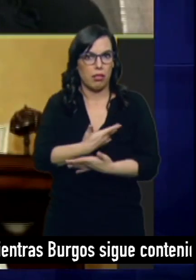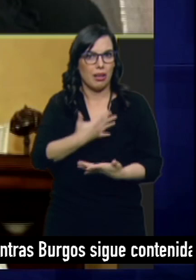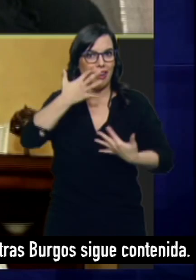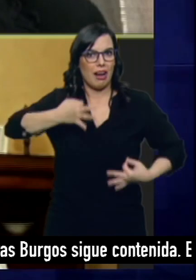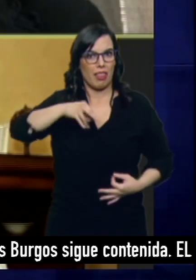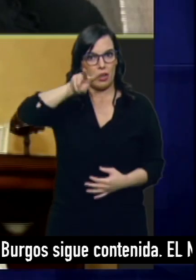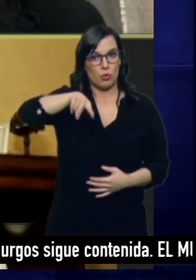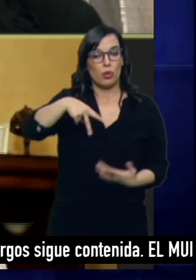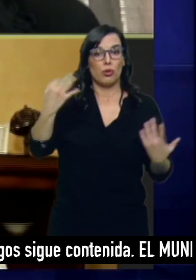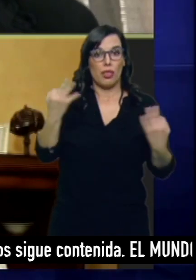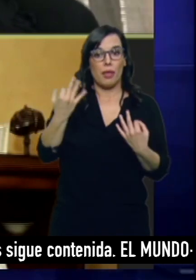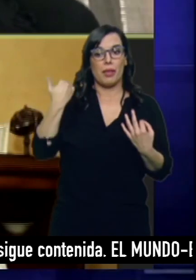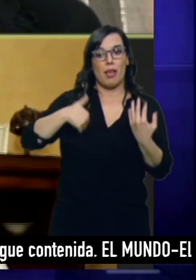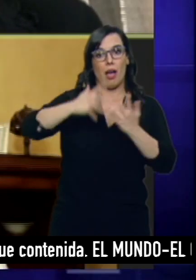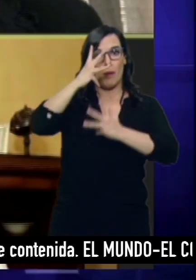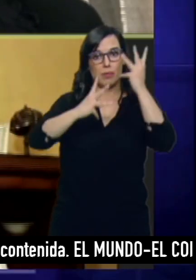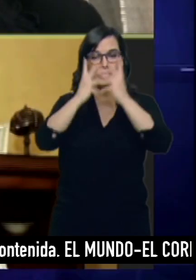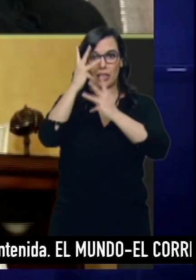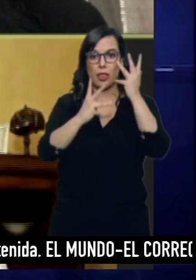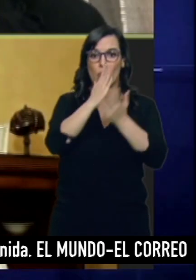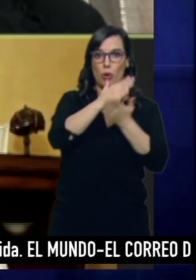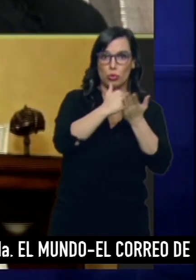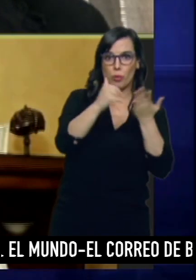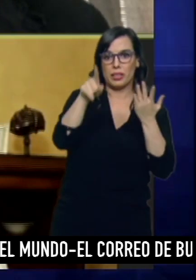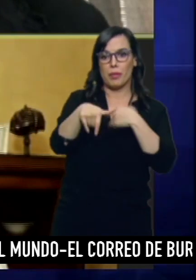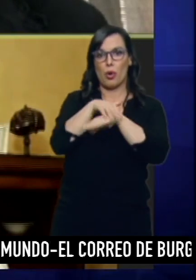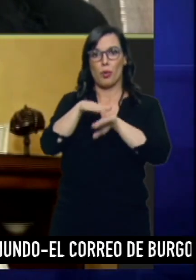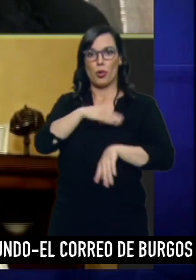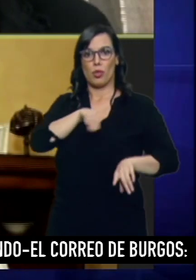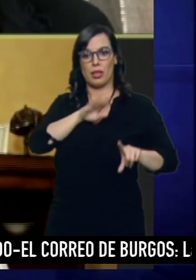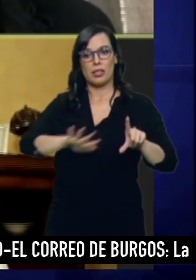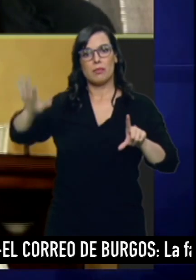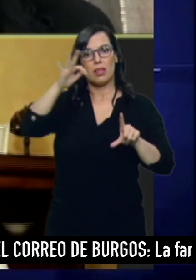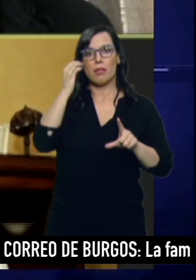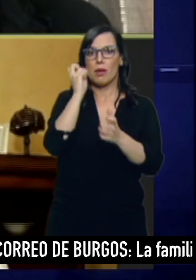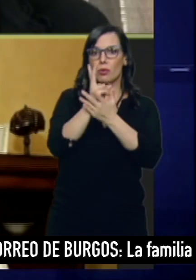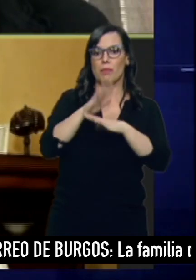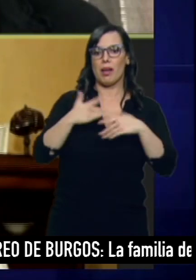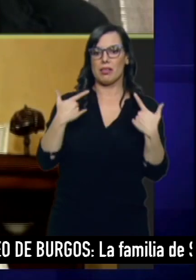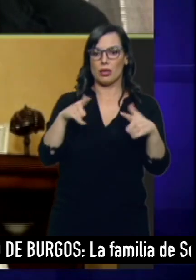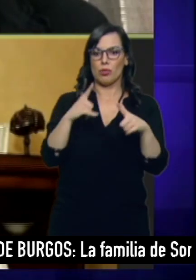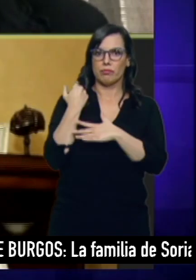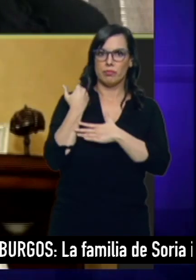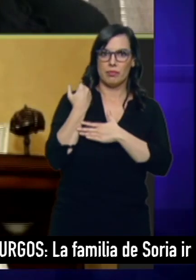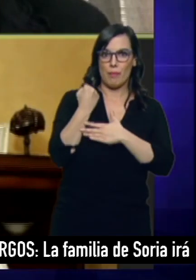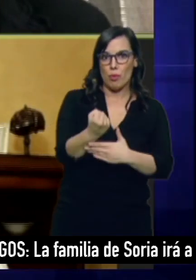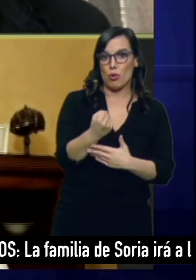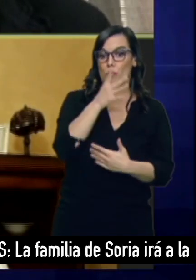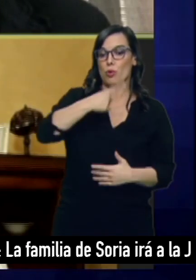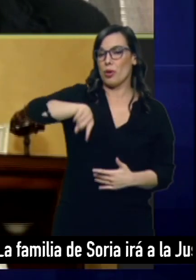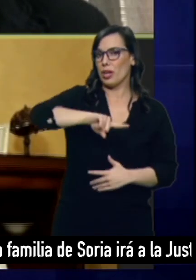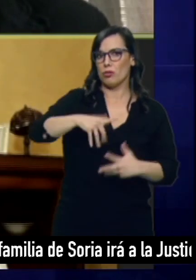desde las administraciones, fundamentalmente la autonómica y también el Gobierno central, de que apuesten por ayudar a un sector que yo creo que está sufriendo